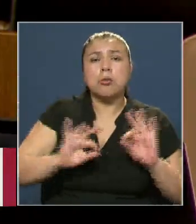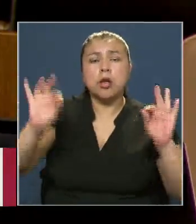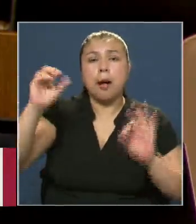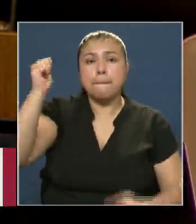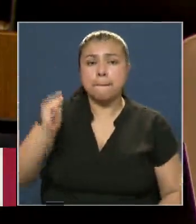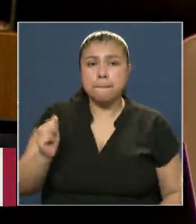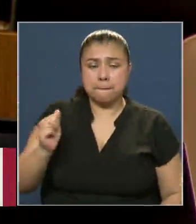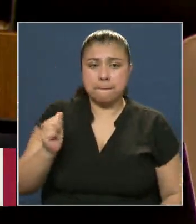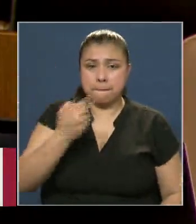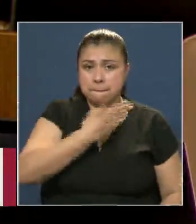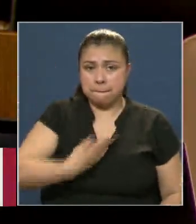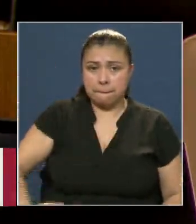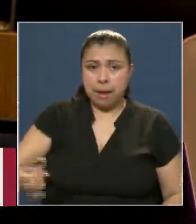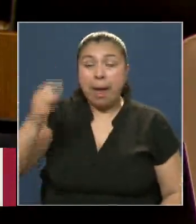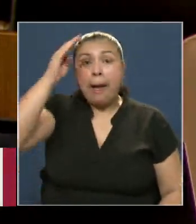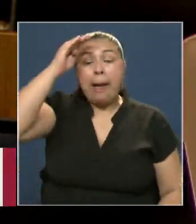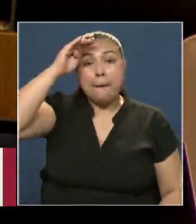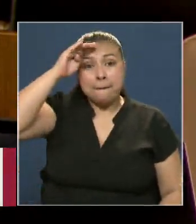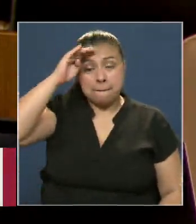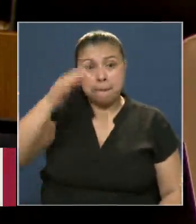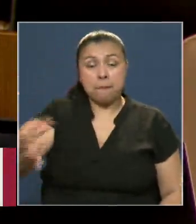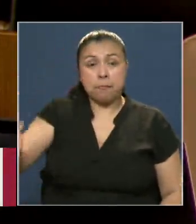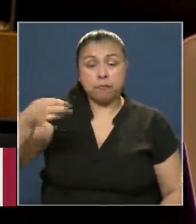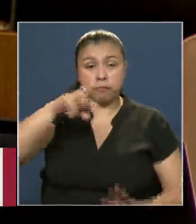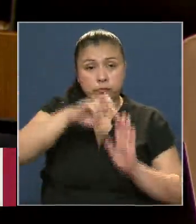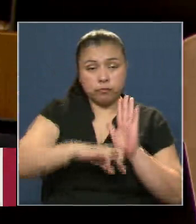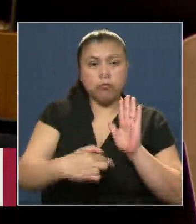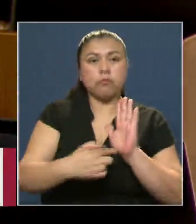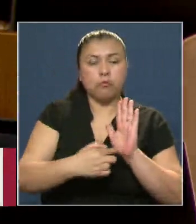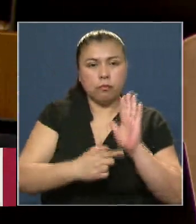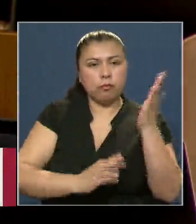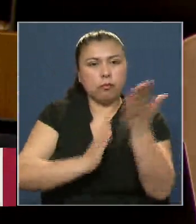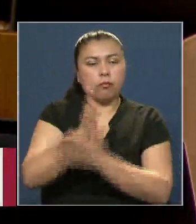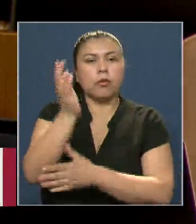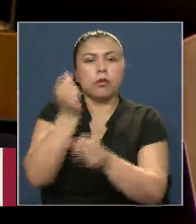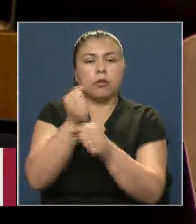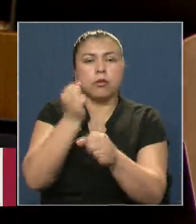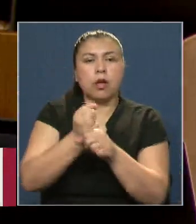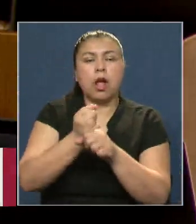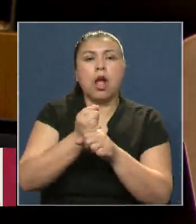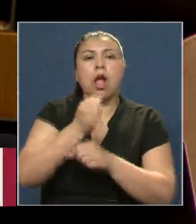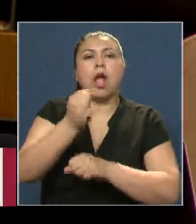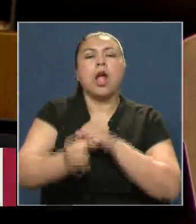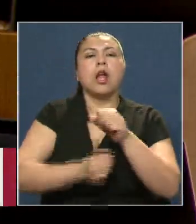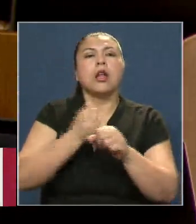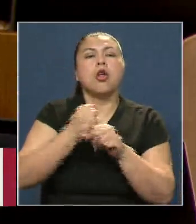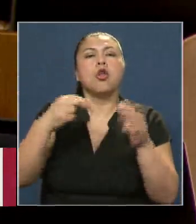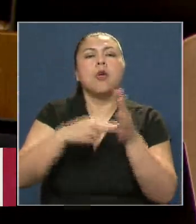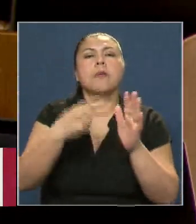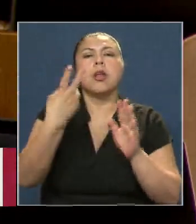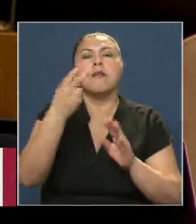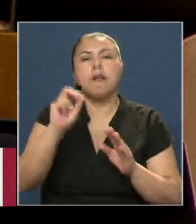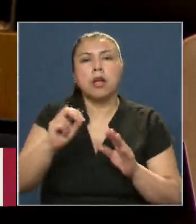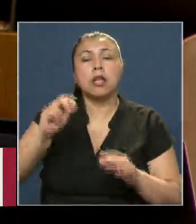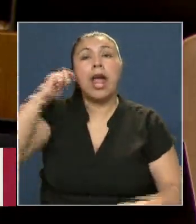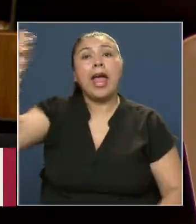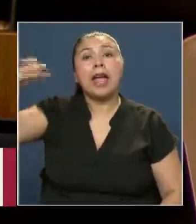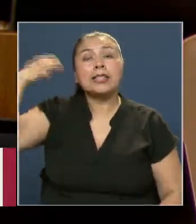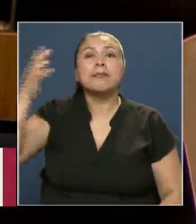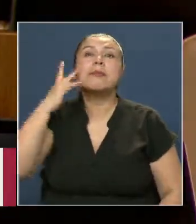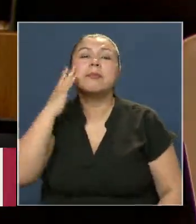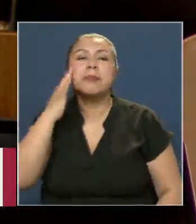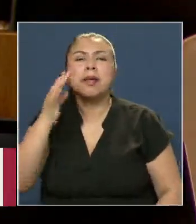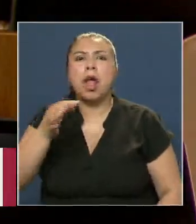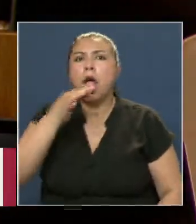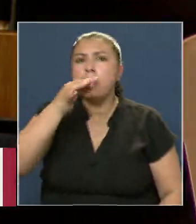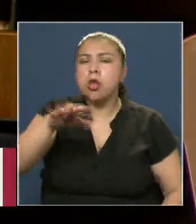en mayo en La Moneda a ejecutar y que este proyecto iba a iniciar obras el año 2020. En septiembre, en Melipilla,